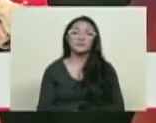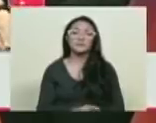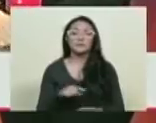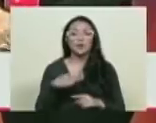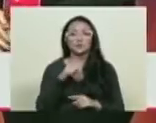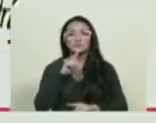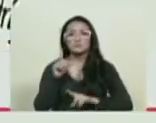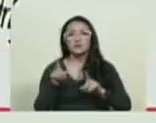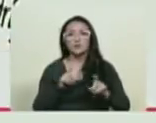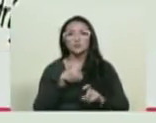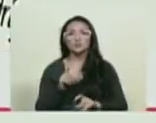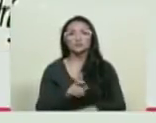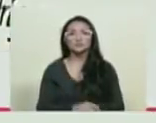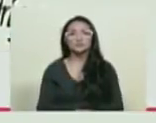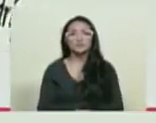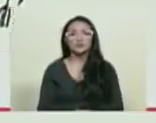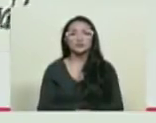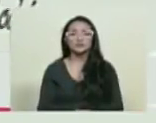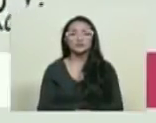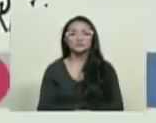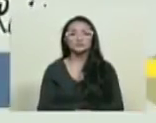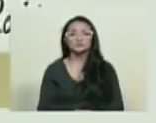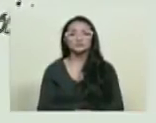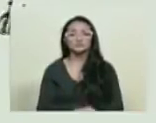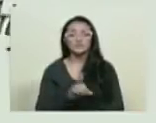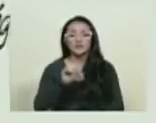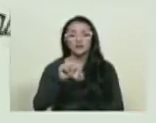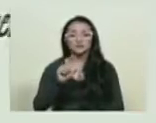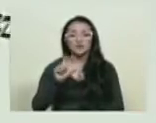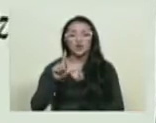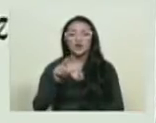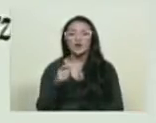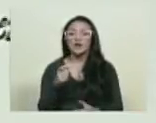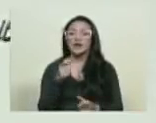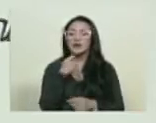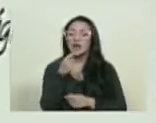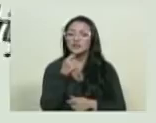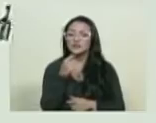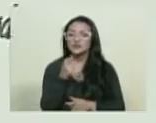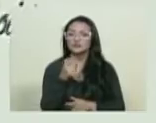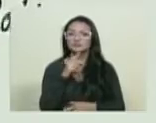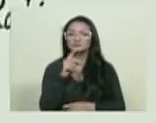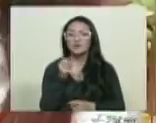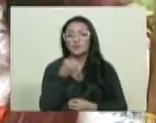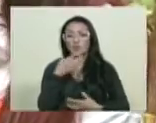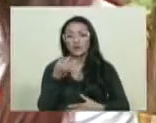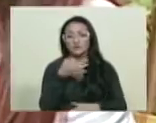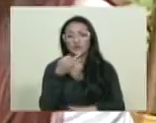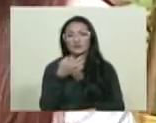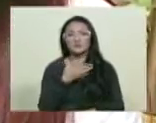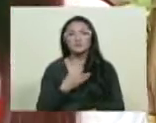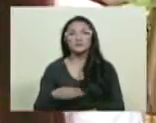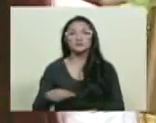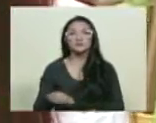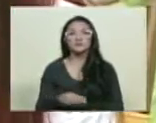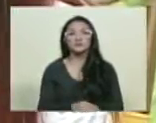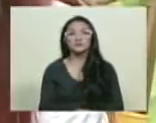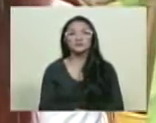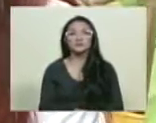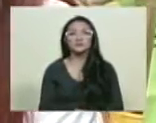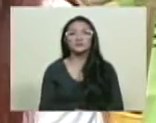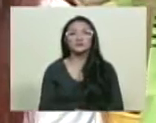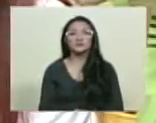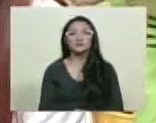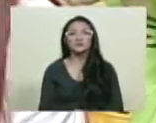pregunta la fórmula consigue luna por unión radio buenas tardes presidentes justamente con